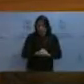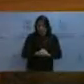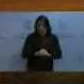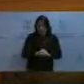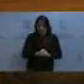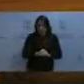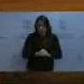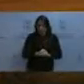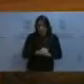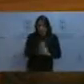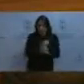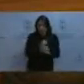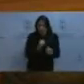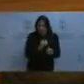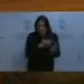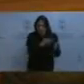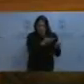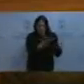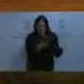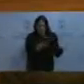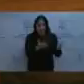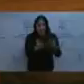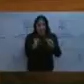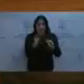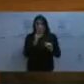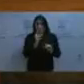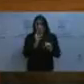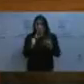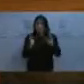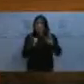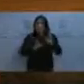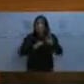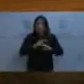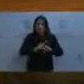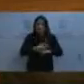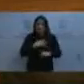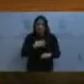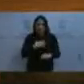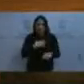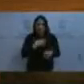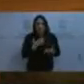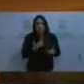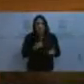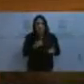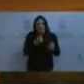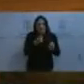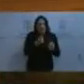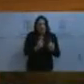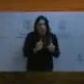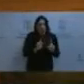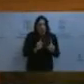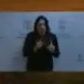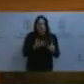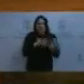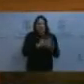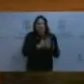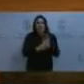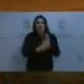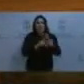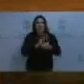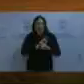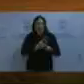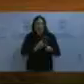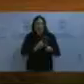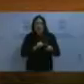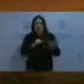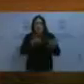es imposible para ustedes. No pueden cumplir ese compromiso de plazo y, por lo tanto, no un poco, ¿no? Estoy hablando de un incumplimiento masivo de